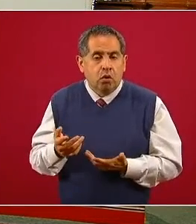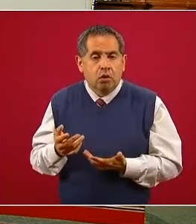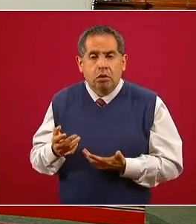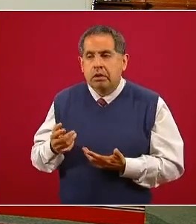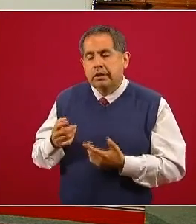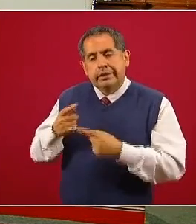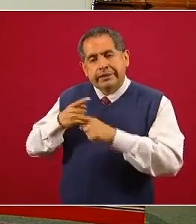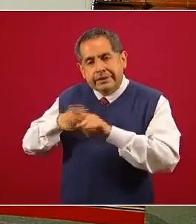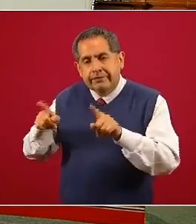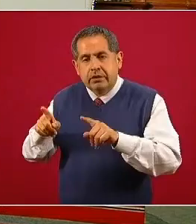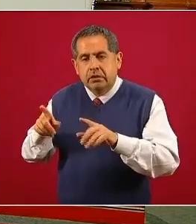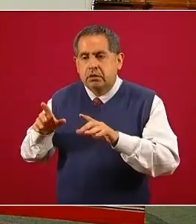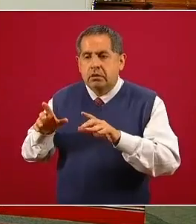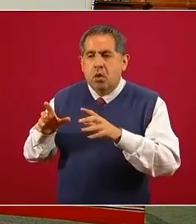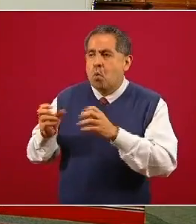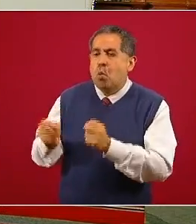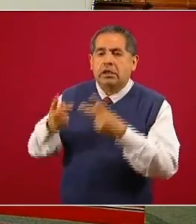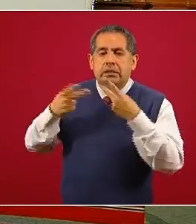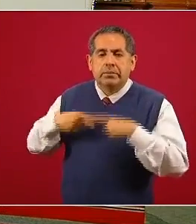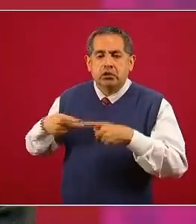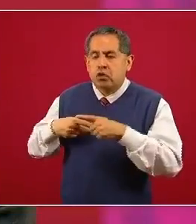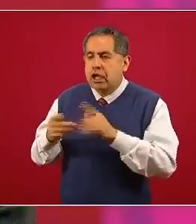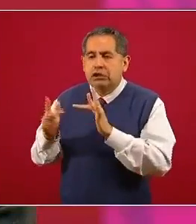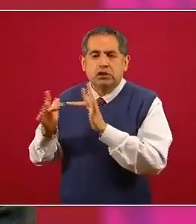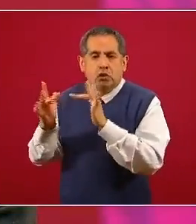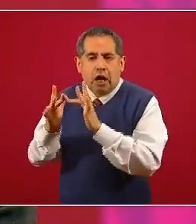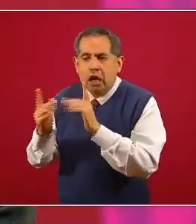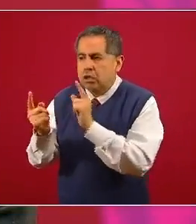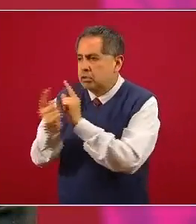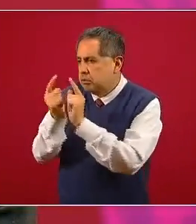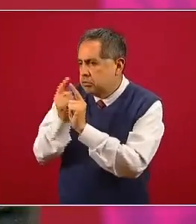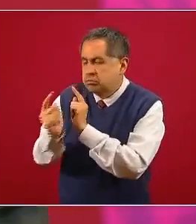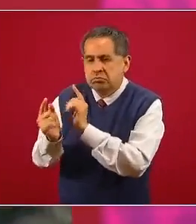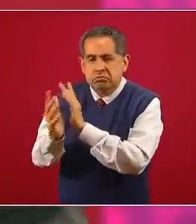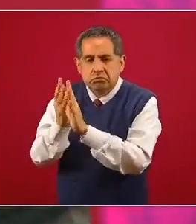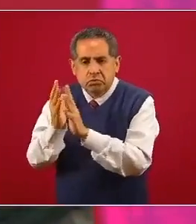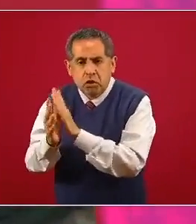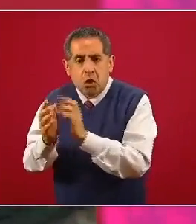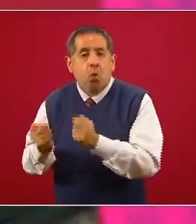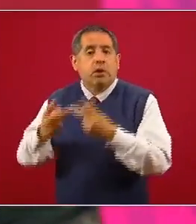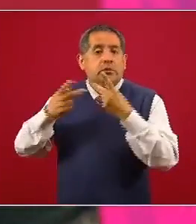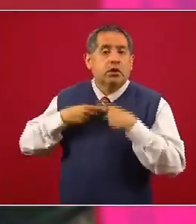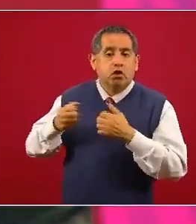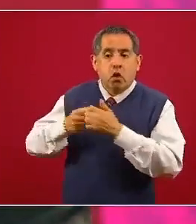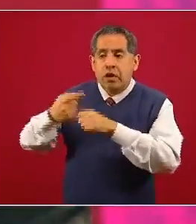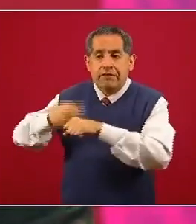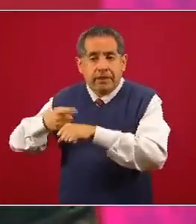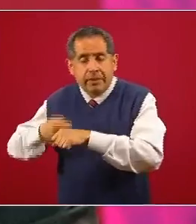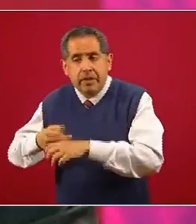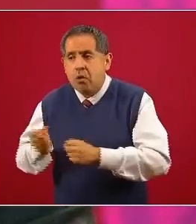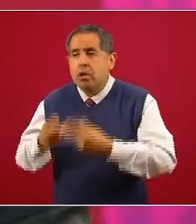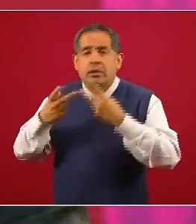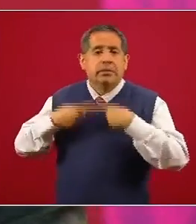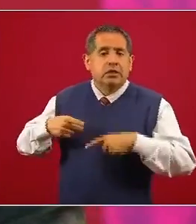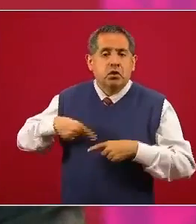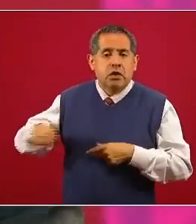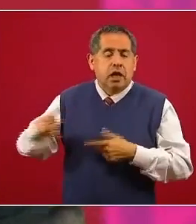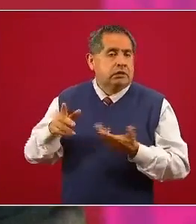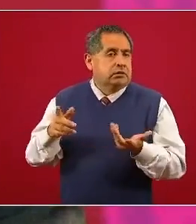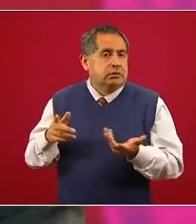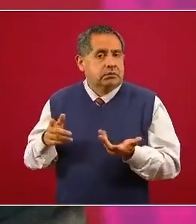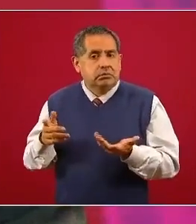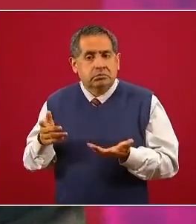conjuntos diferentes en el conjunto de personas expuestas, en el conjunto de personas con enfermedad, en el conjunto de personas